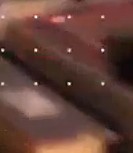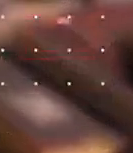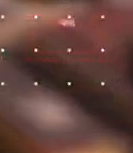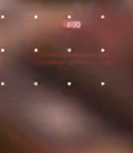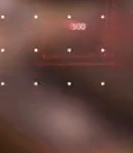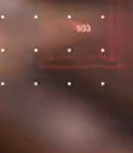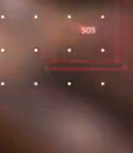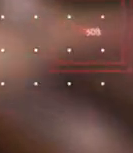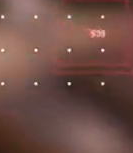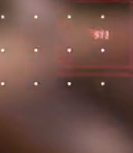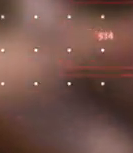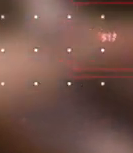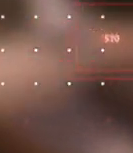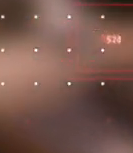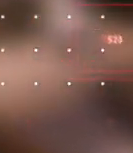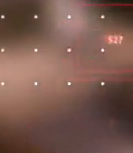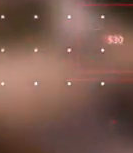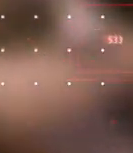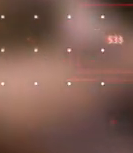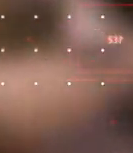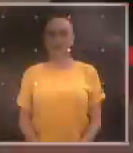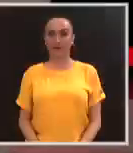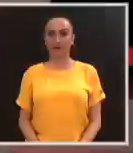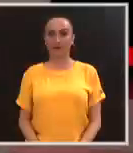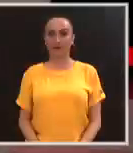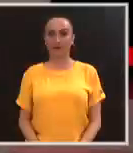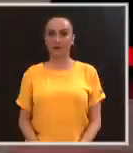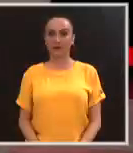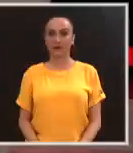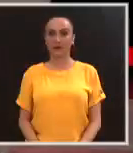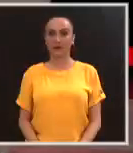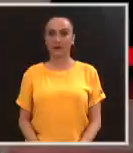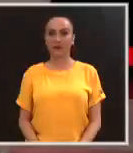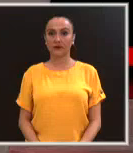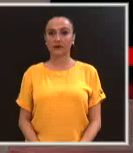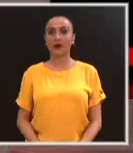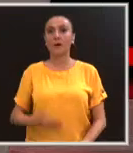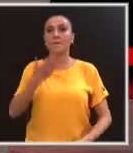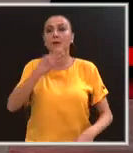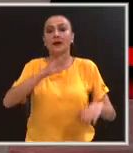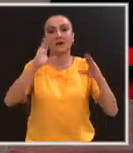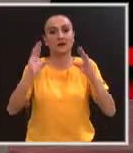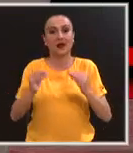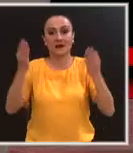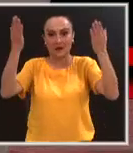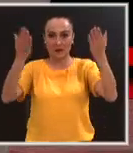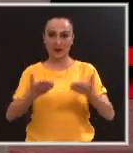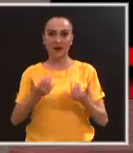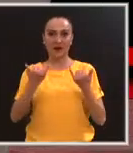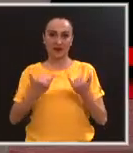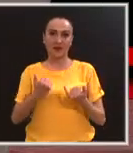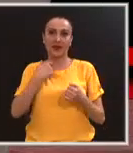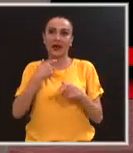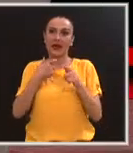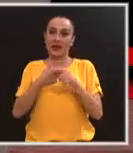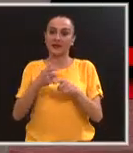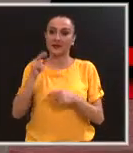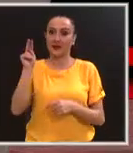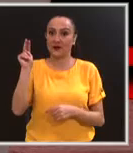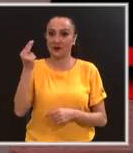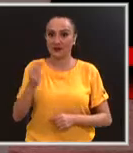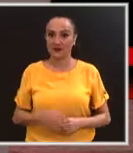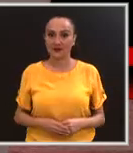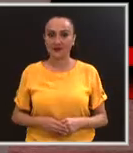extra noticias 6 de la tarde Muy buenas tardes Bienvenidos a esta edición de